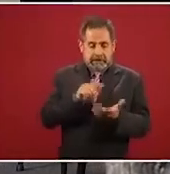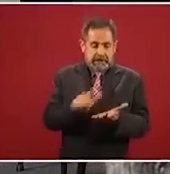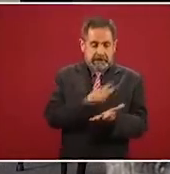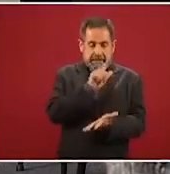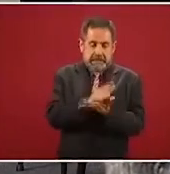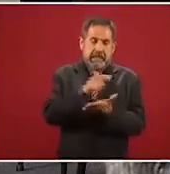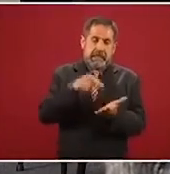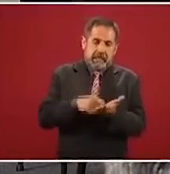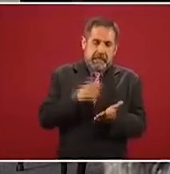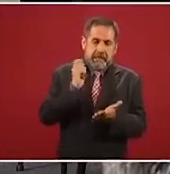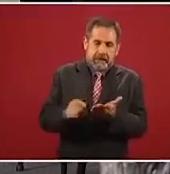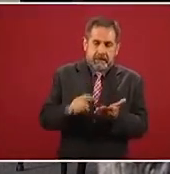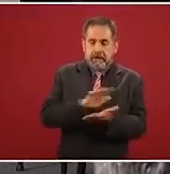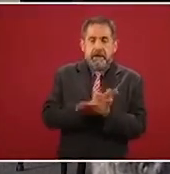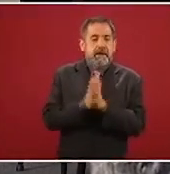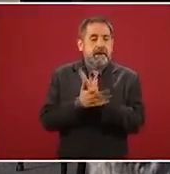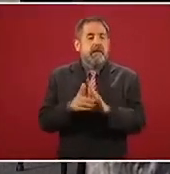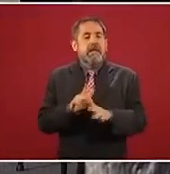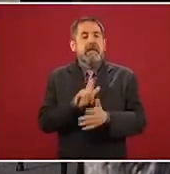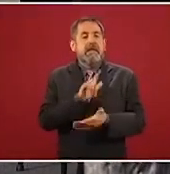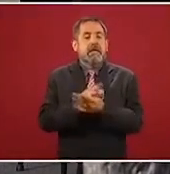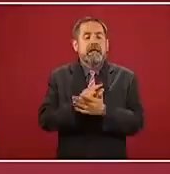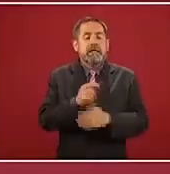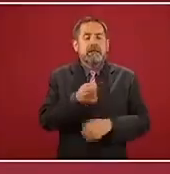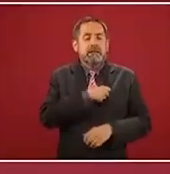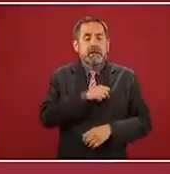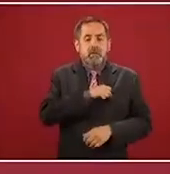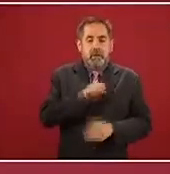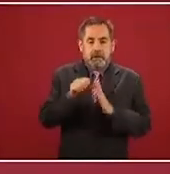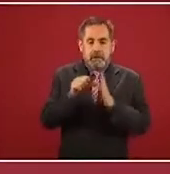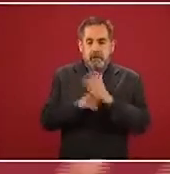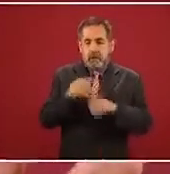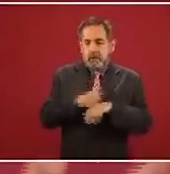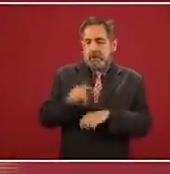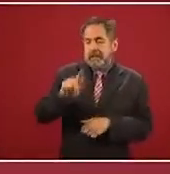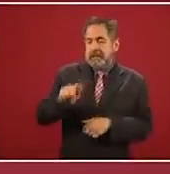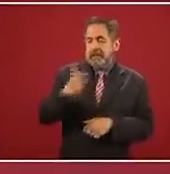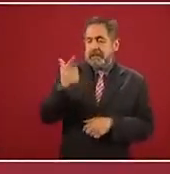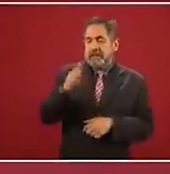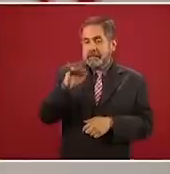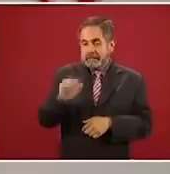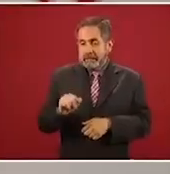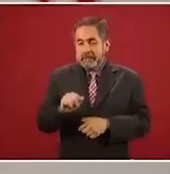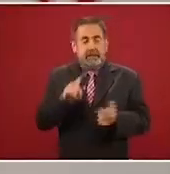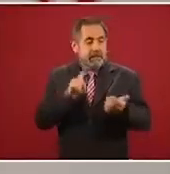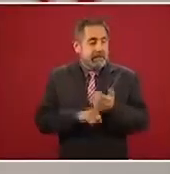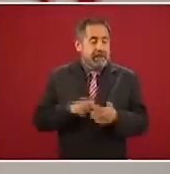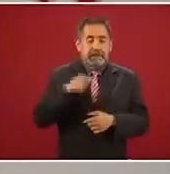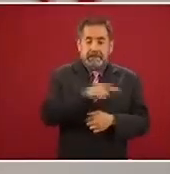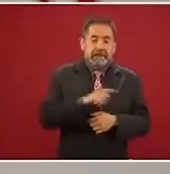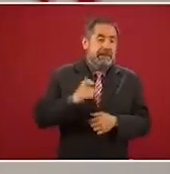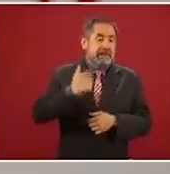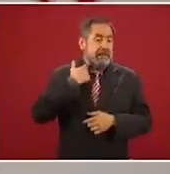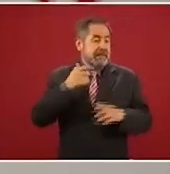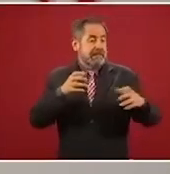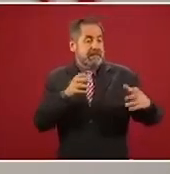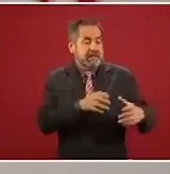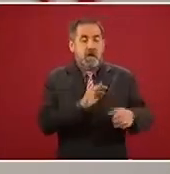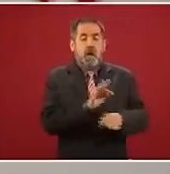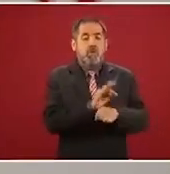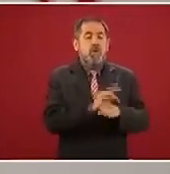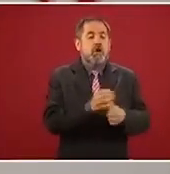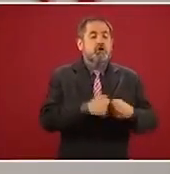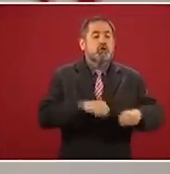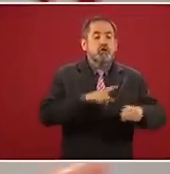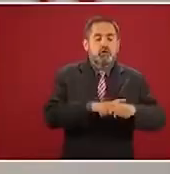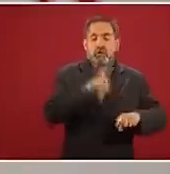que fue la reforma a la Ley General de Salud en su artículo 77 bis. Desapareció el régimen de protección social en